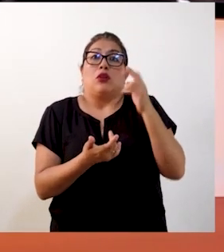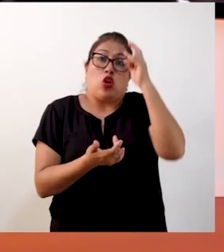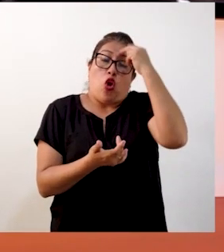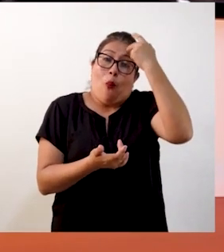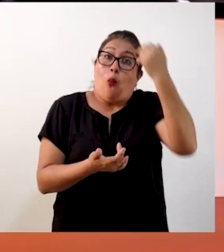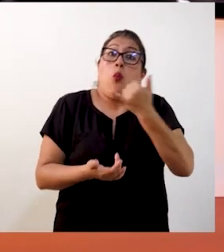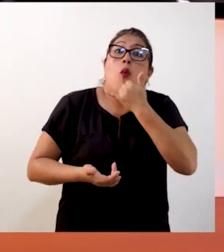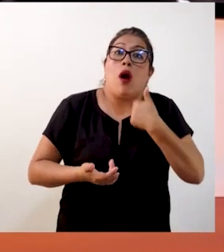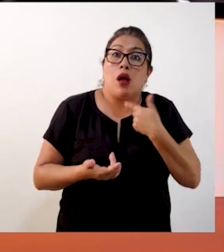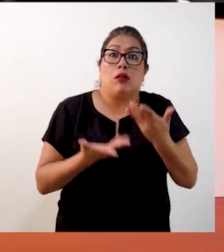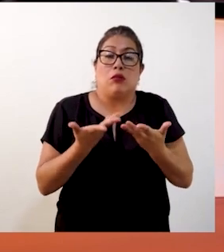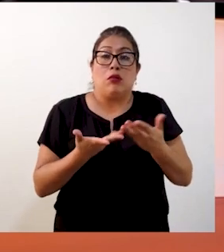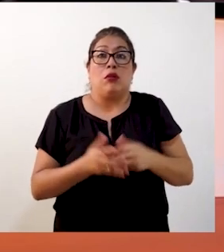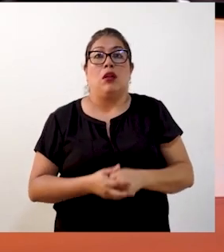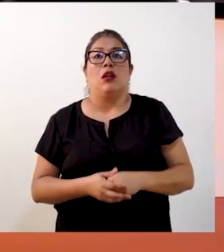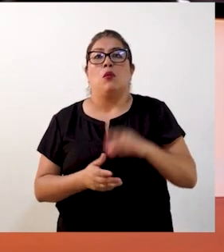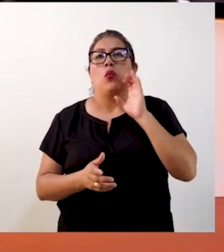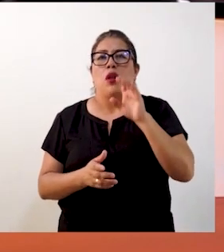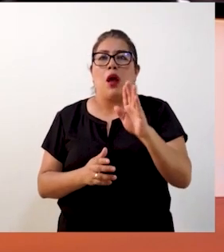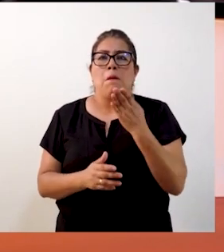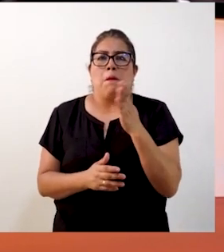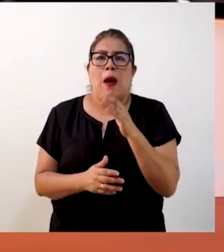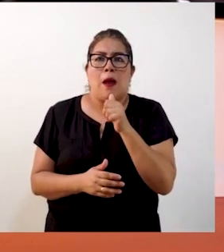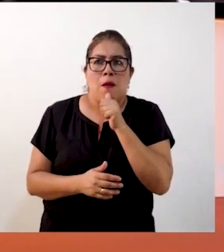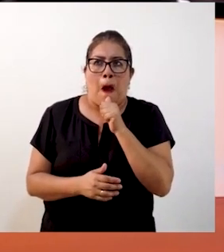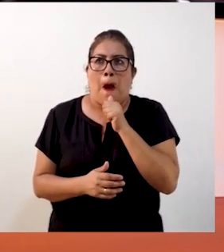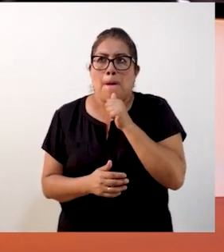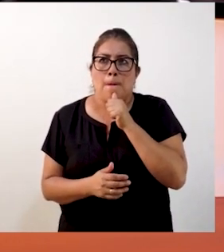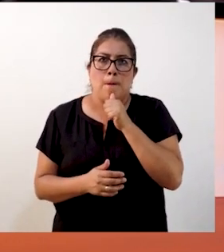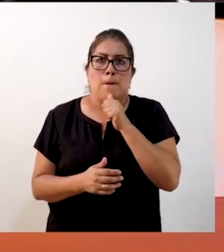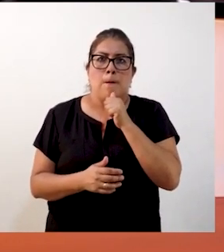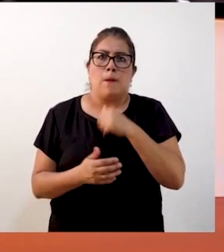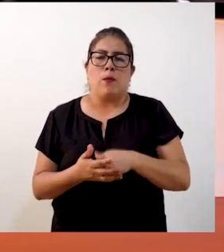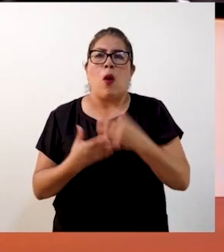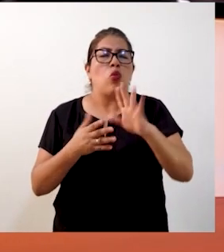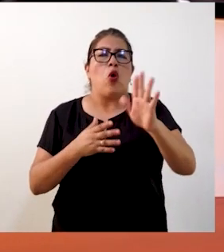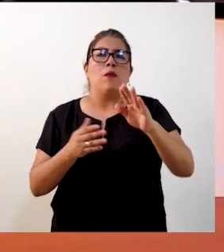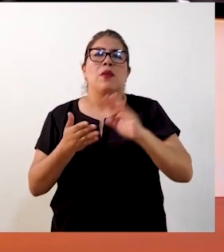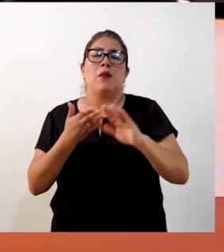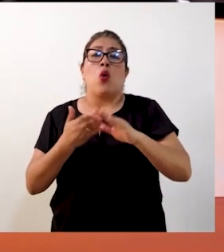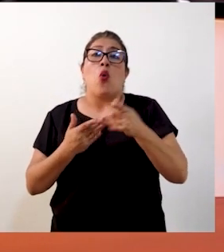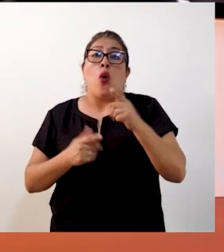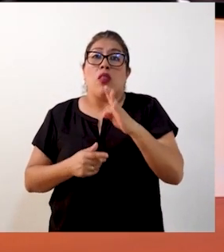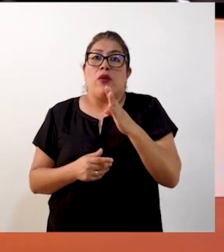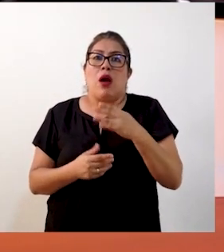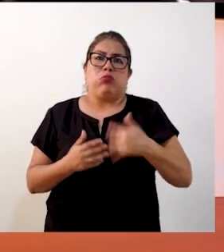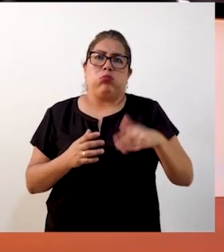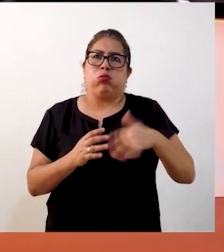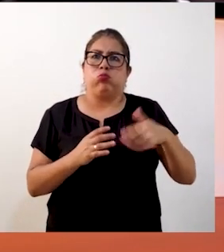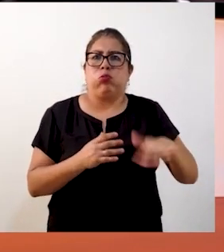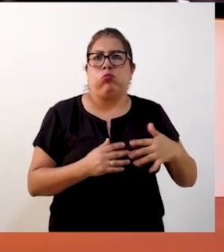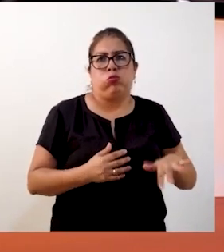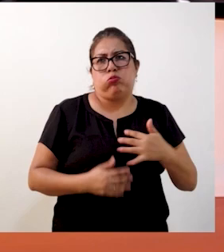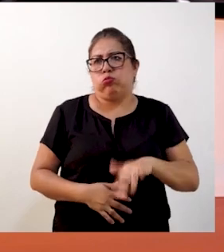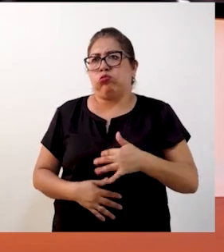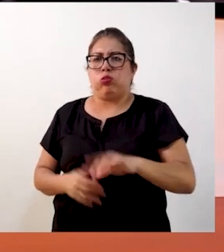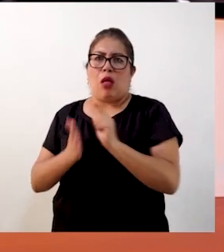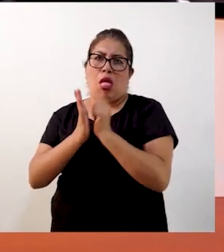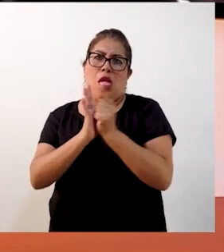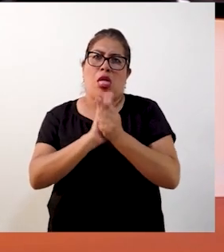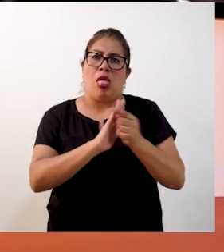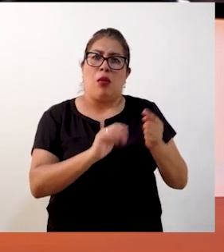ejemplo, una persona que tiene incontinencia urinaria, la incontinencia urinaria es muy frecuente en los adultos mayores, pero no es